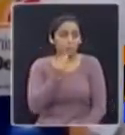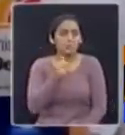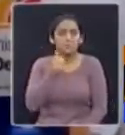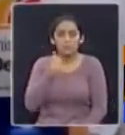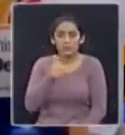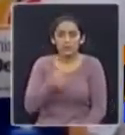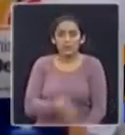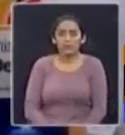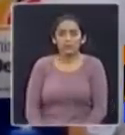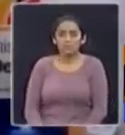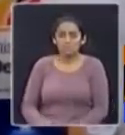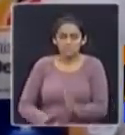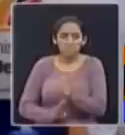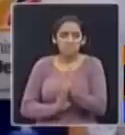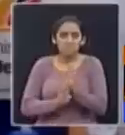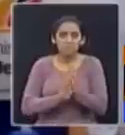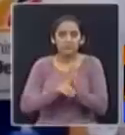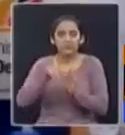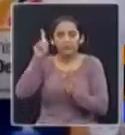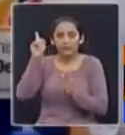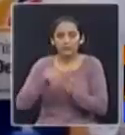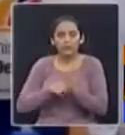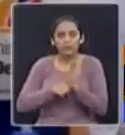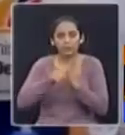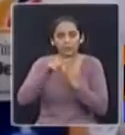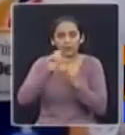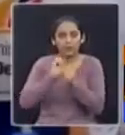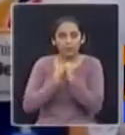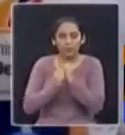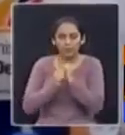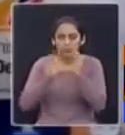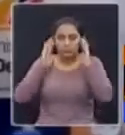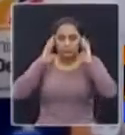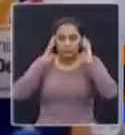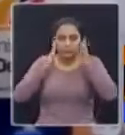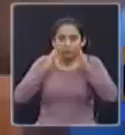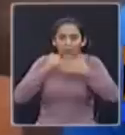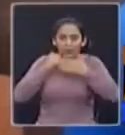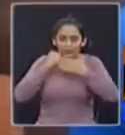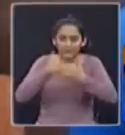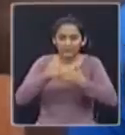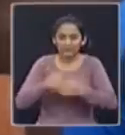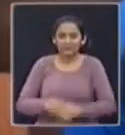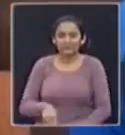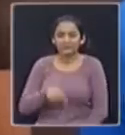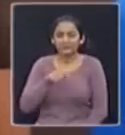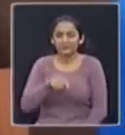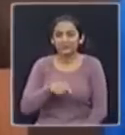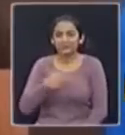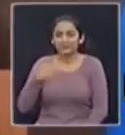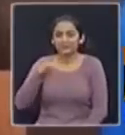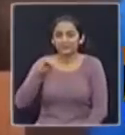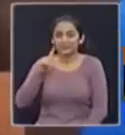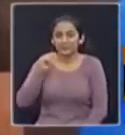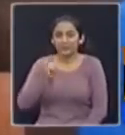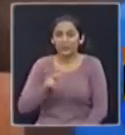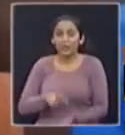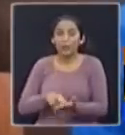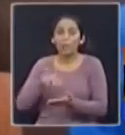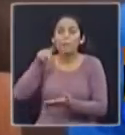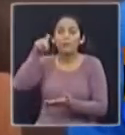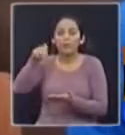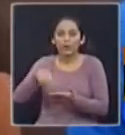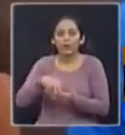y que debería ser prioridad del Ministerio del Deporte tomar en cuenta sus necesidades. Frickson Chila, subcampeón en salto triple, también se